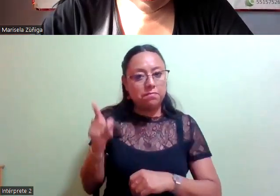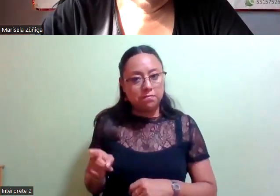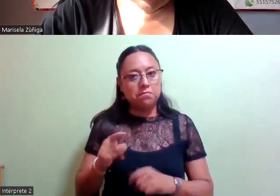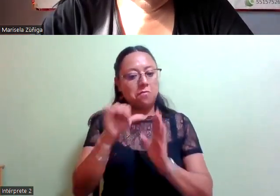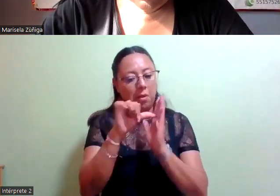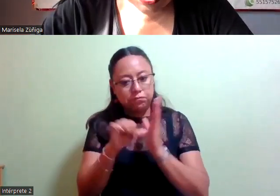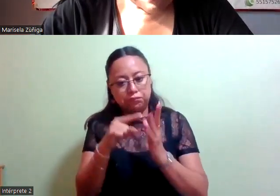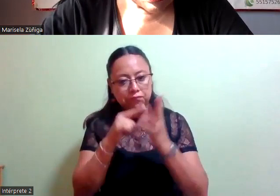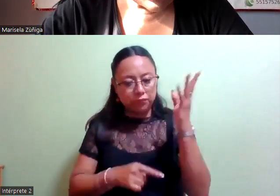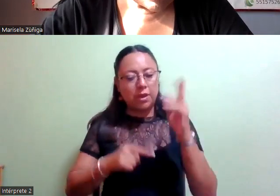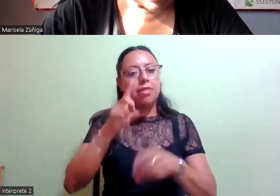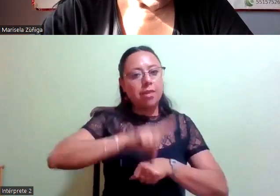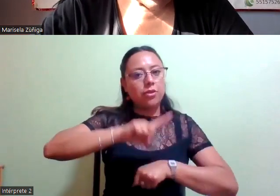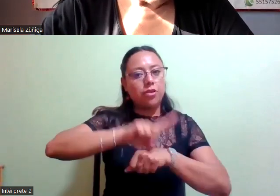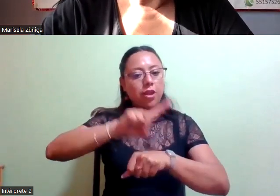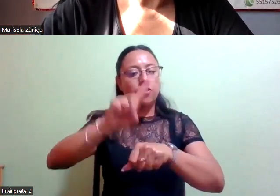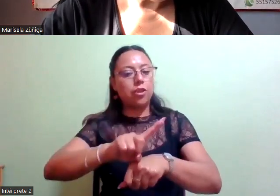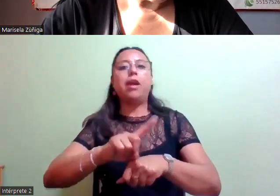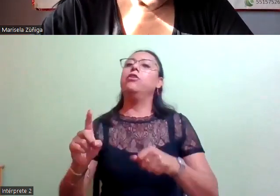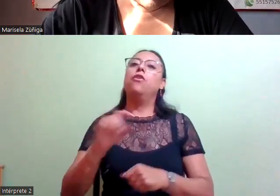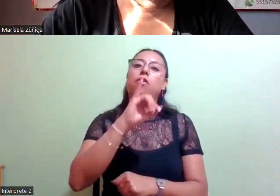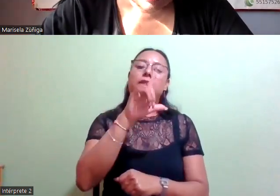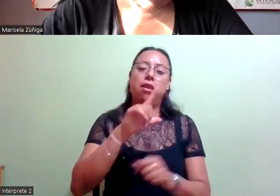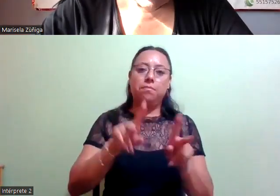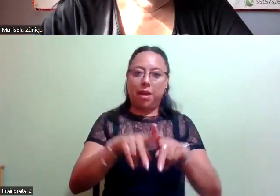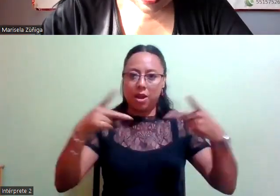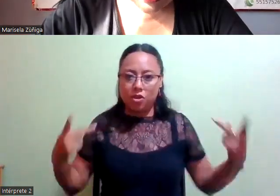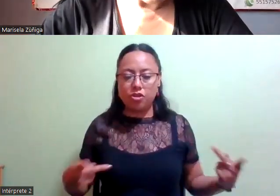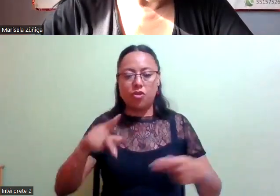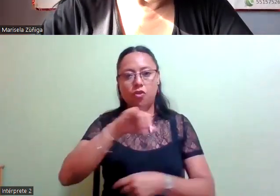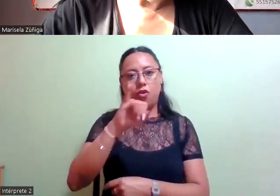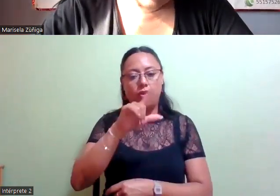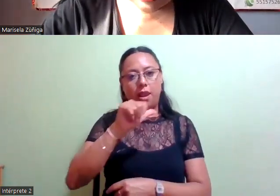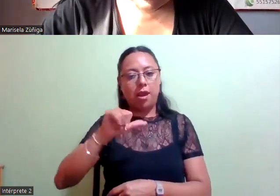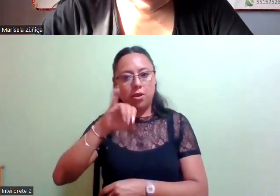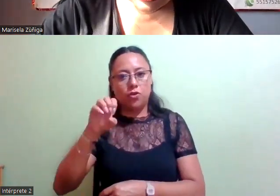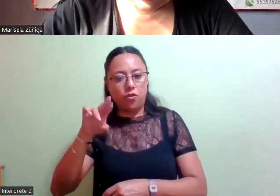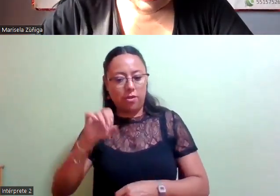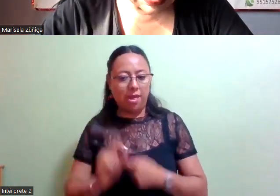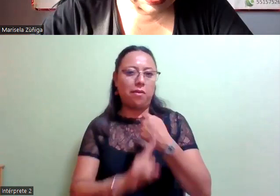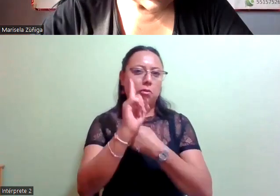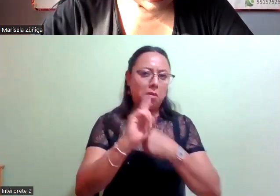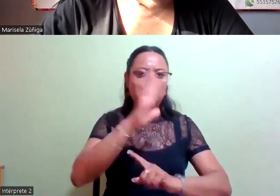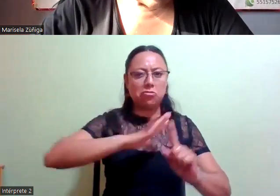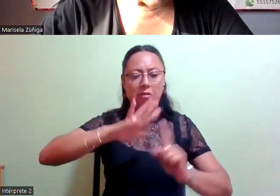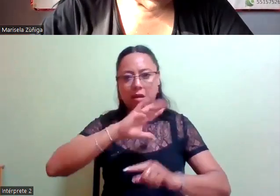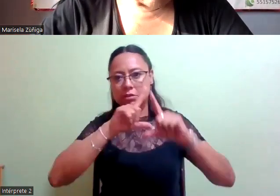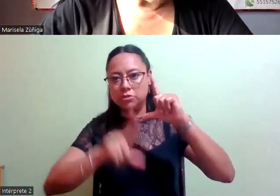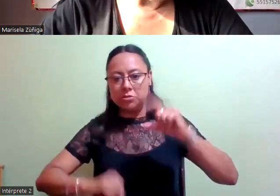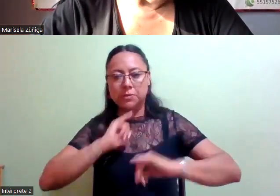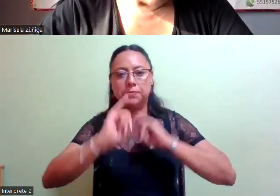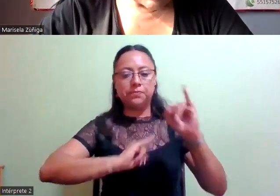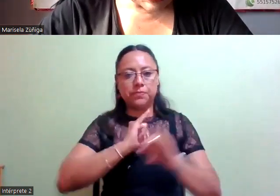del diario La Jornada en temas, situaciones y problemas locales, nacionales e internacionales desde